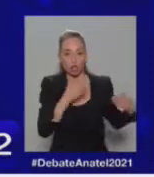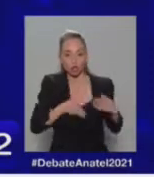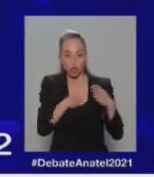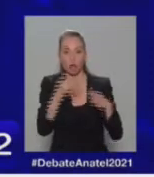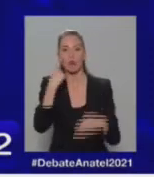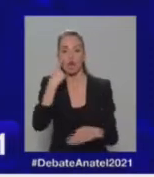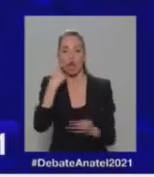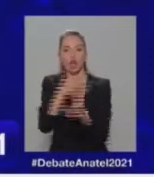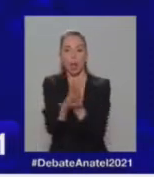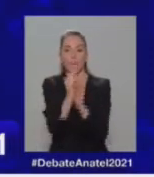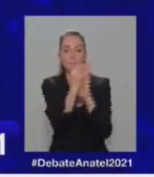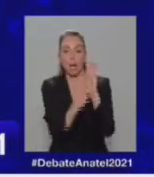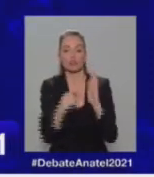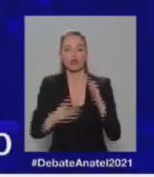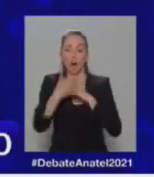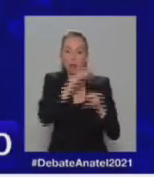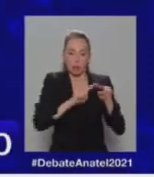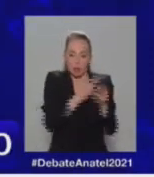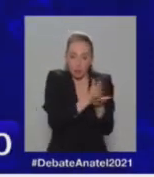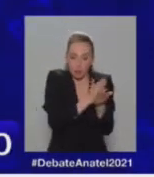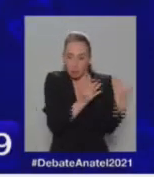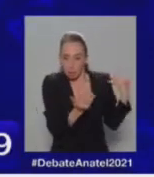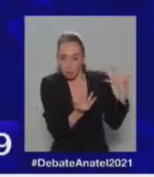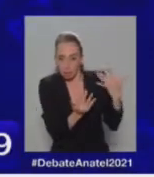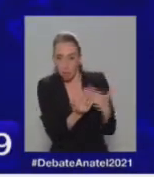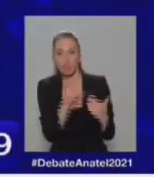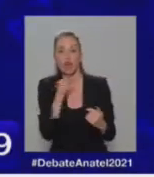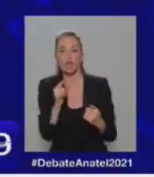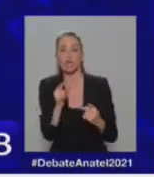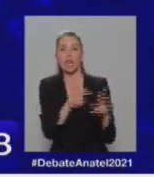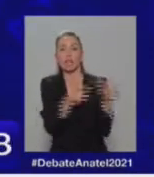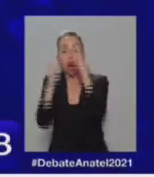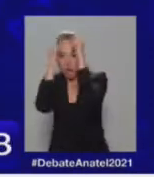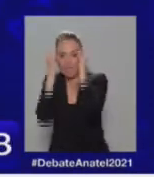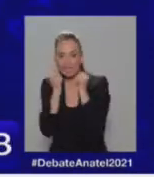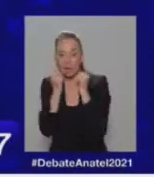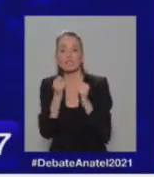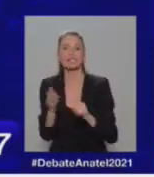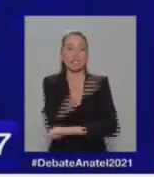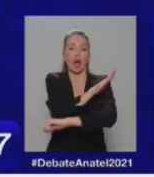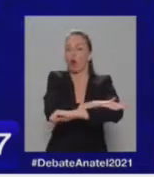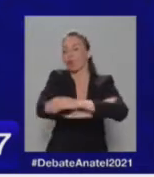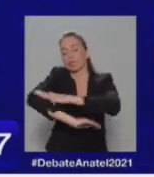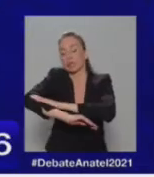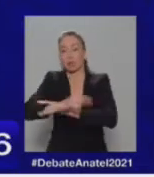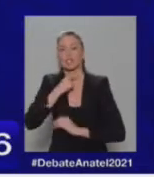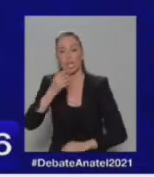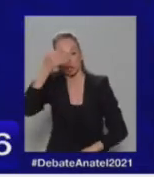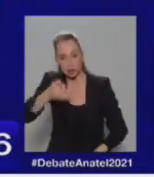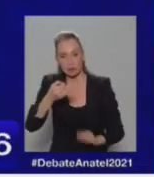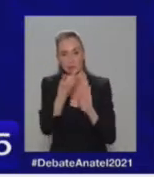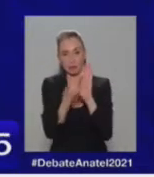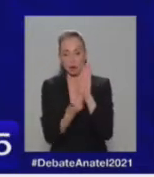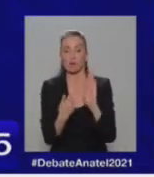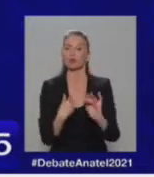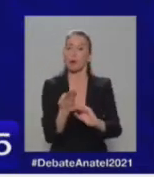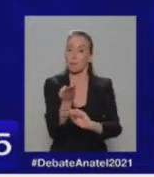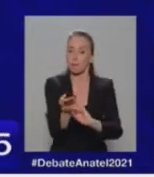ayer sirvió para aclarar alguna duda o le dejó más dudas, más